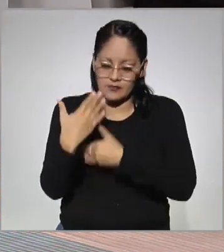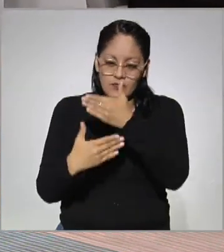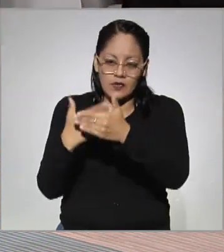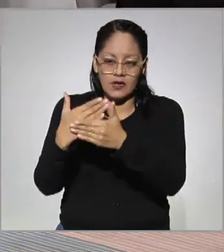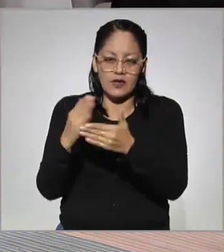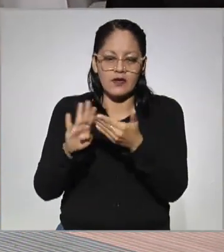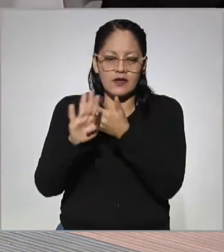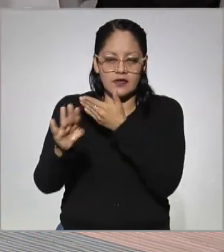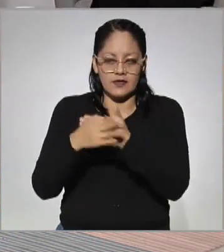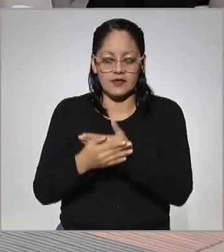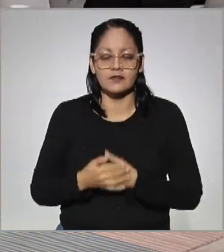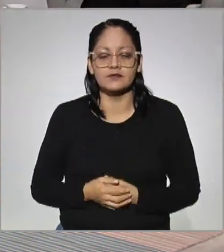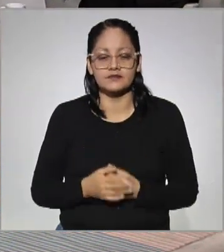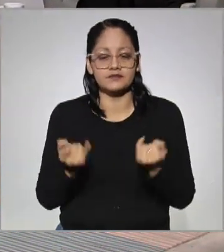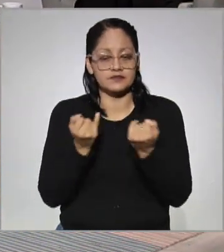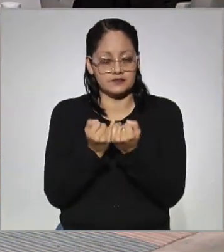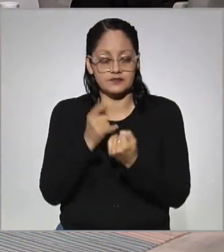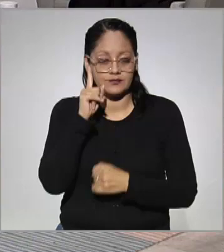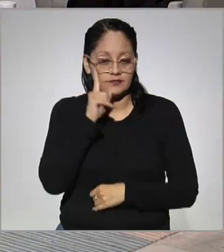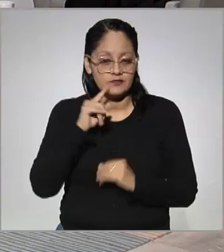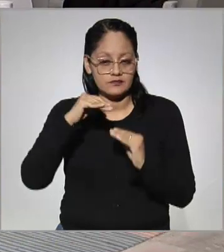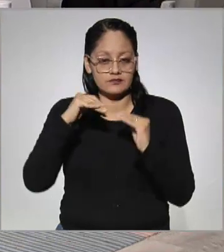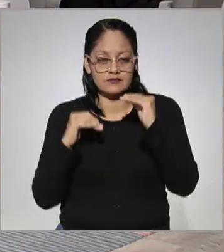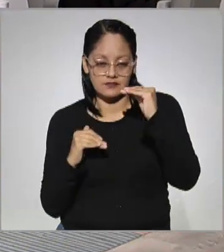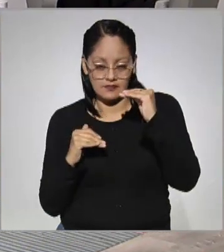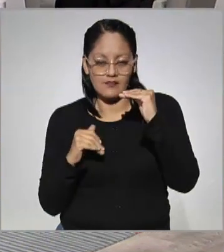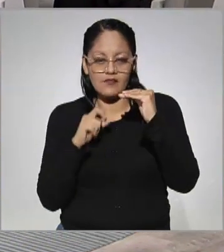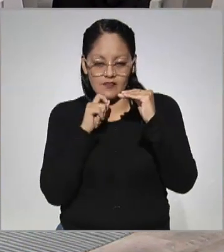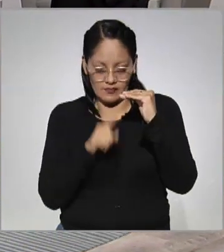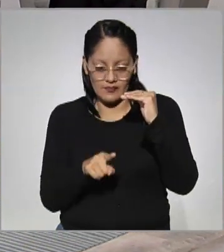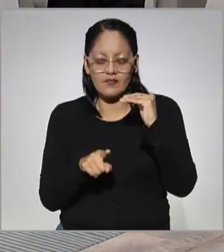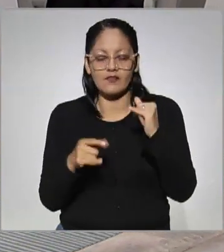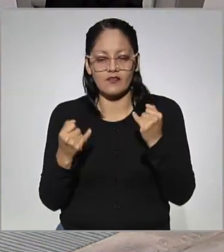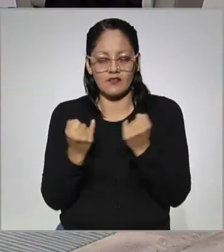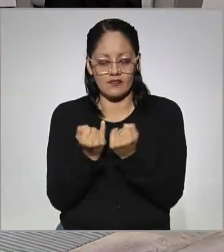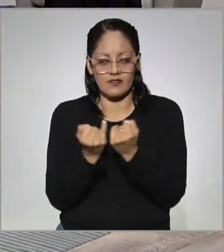Casi los factores de desigualdad de las mujeres son los mismos que les ocasionan